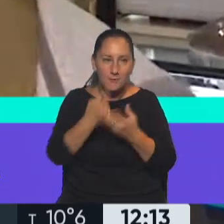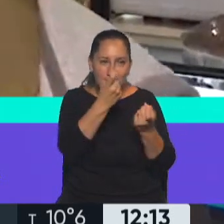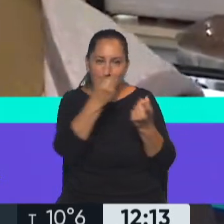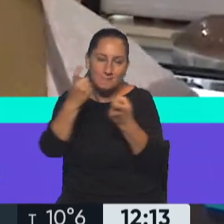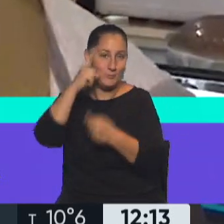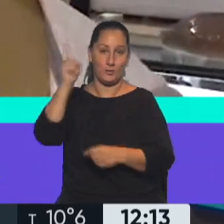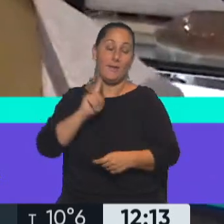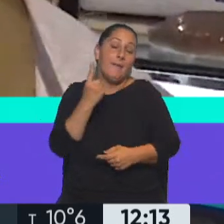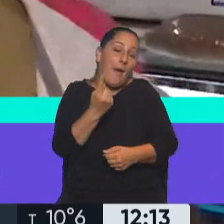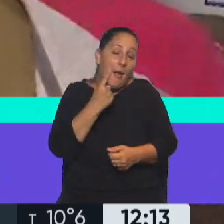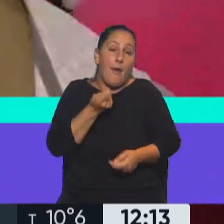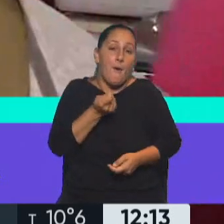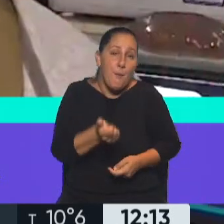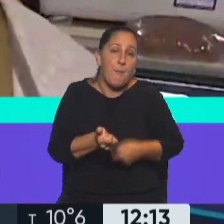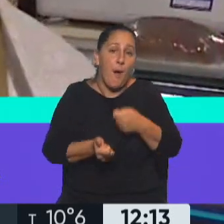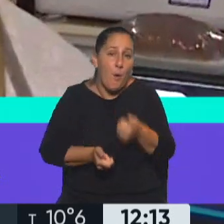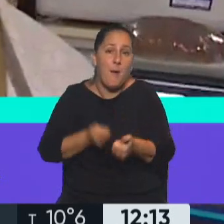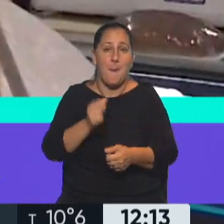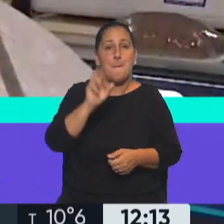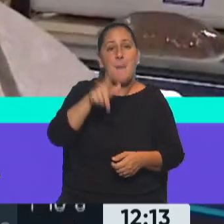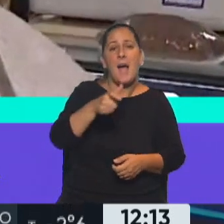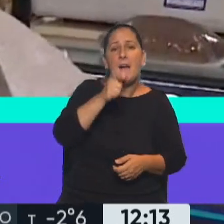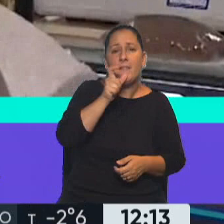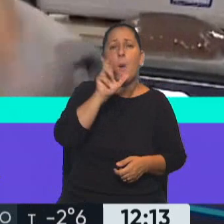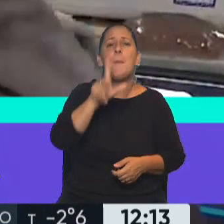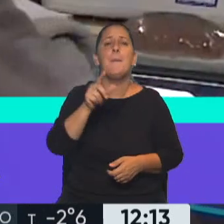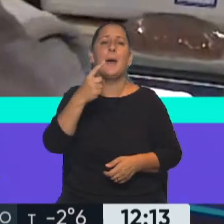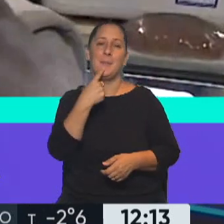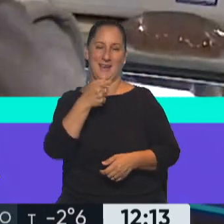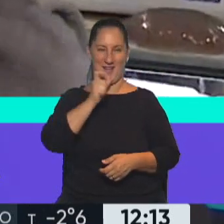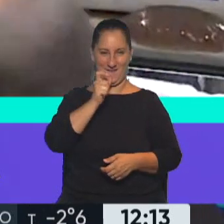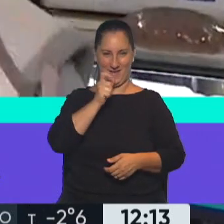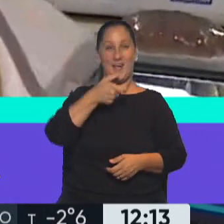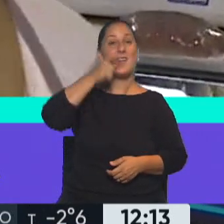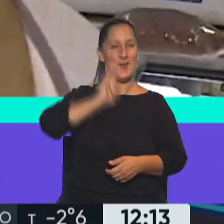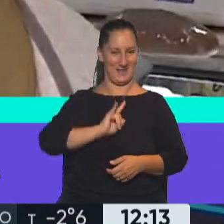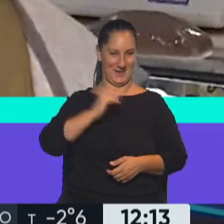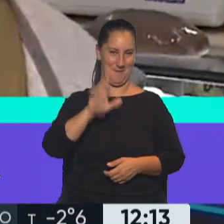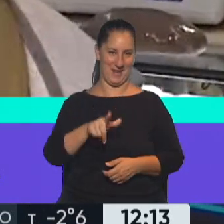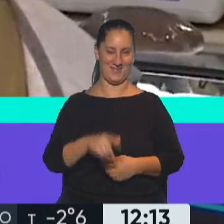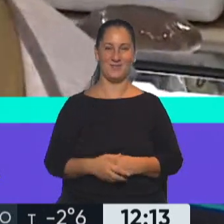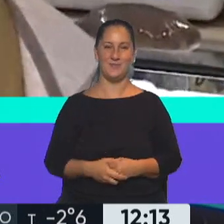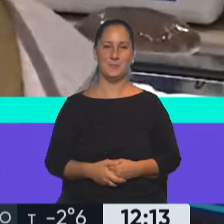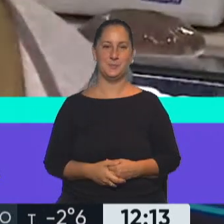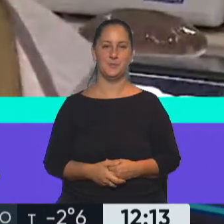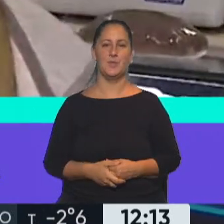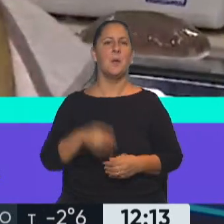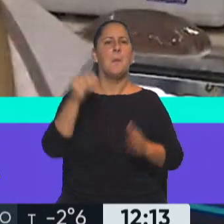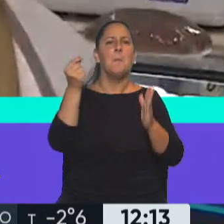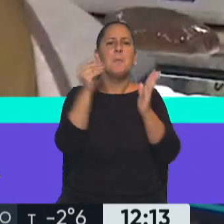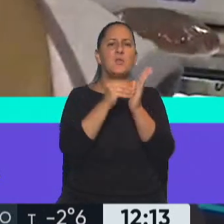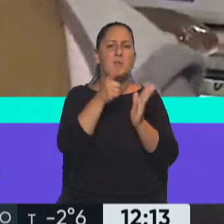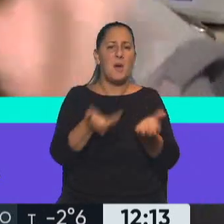ir así, día a día. ¿El pan para el cafecito o el mate? Cafecito, café con leche. ¿Cómo ves los